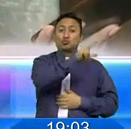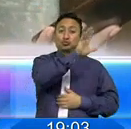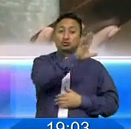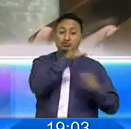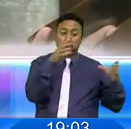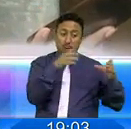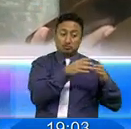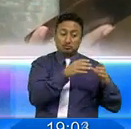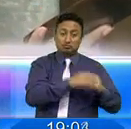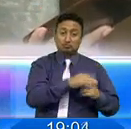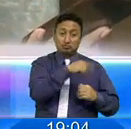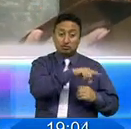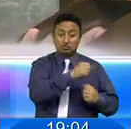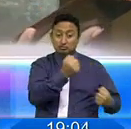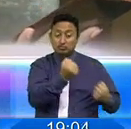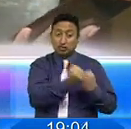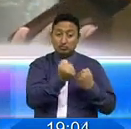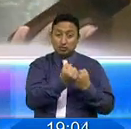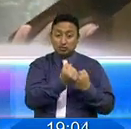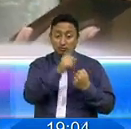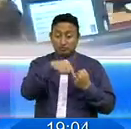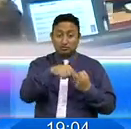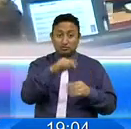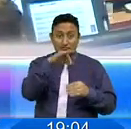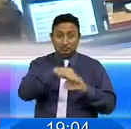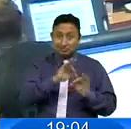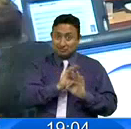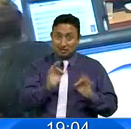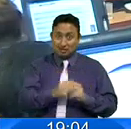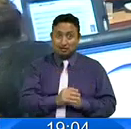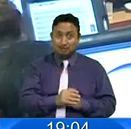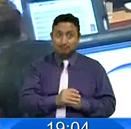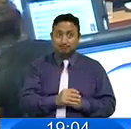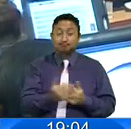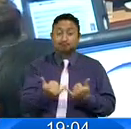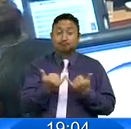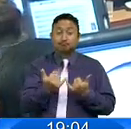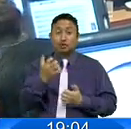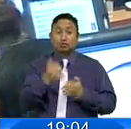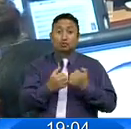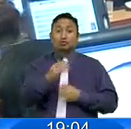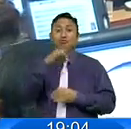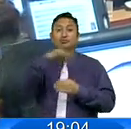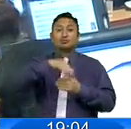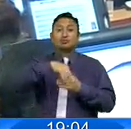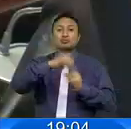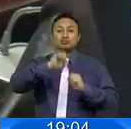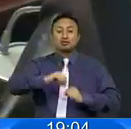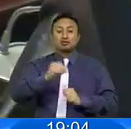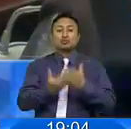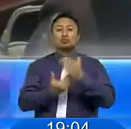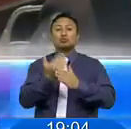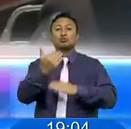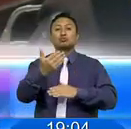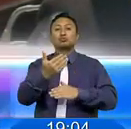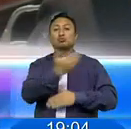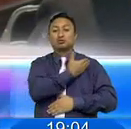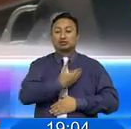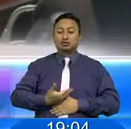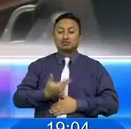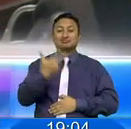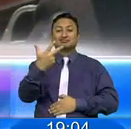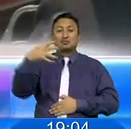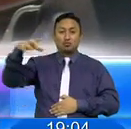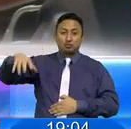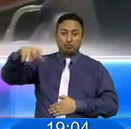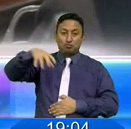no hayan votado y esta situación pone en jaque a la votación para la elección de presidentes en al menos tres comisiones